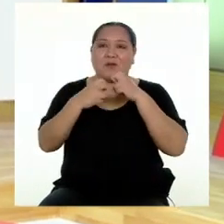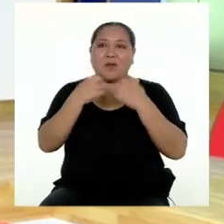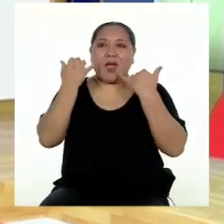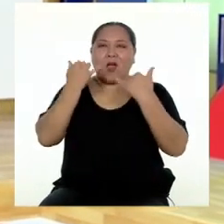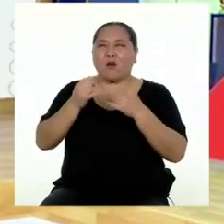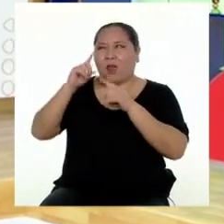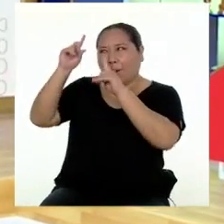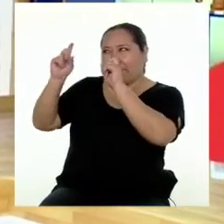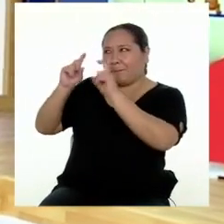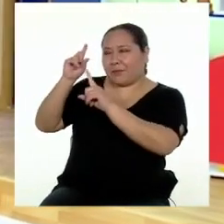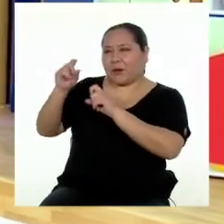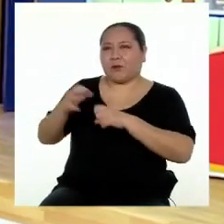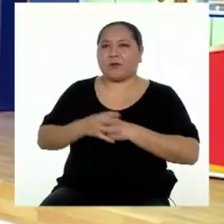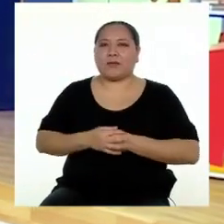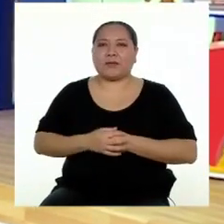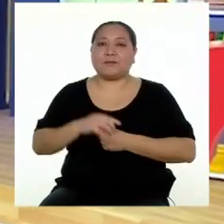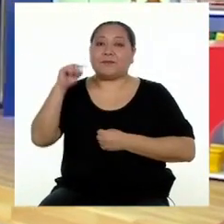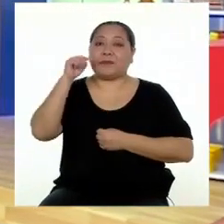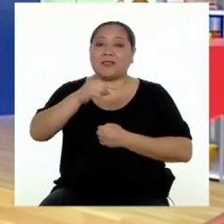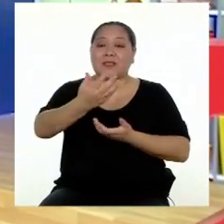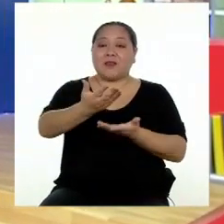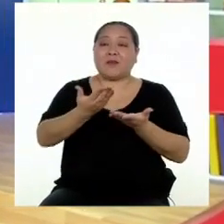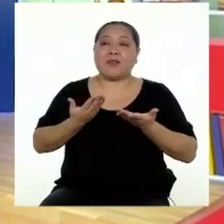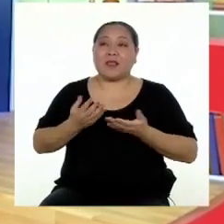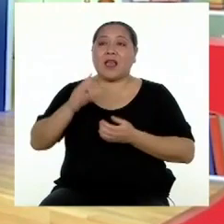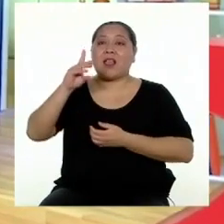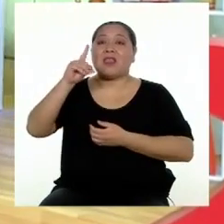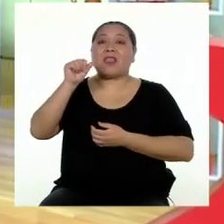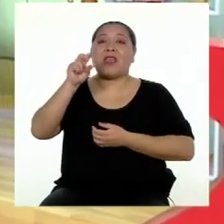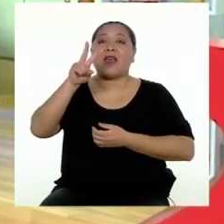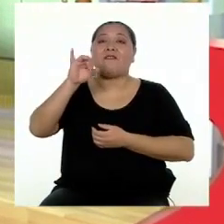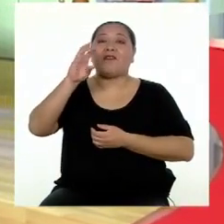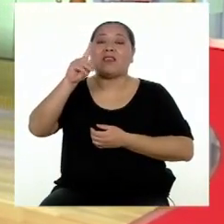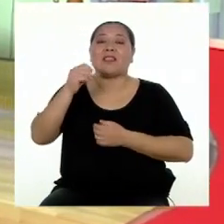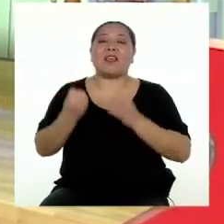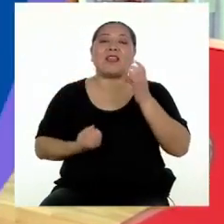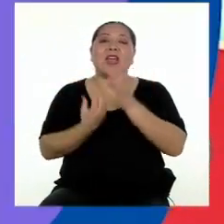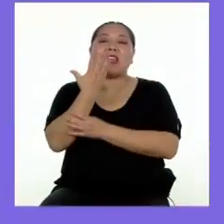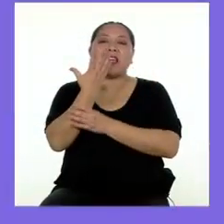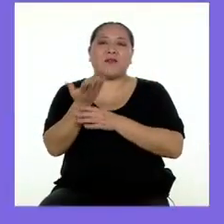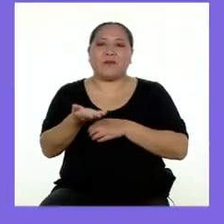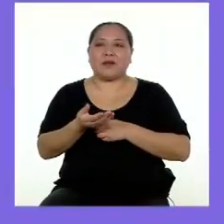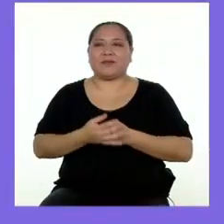tenemos algunas preguntas. Esta viene de parte de David desde la ciudad de Arequipa.